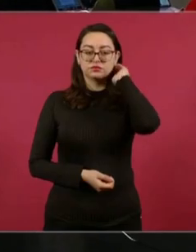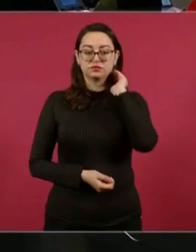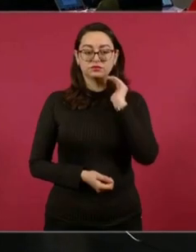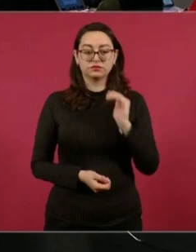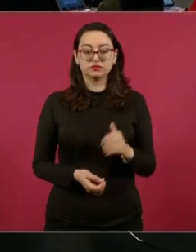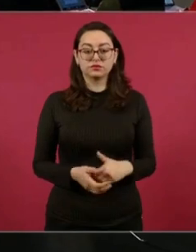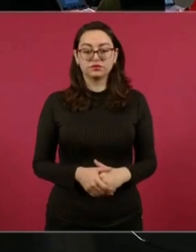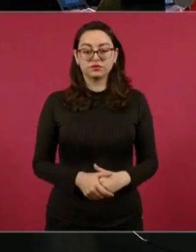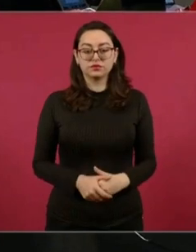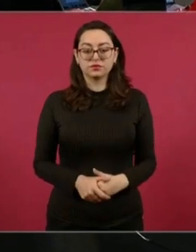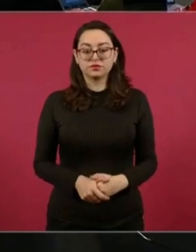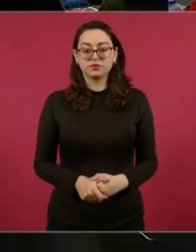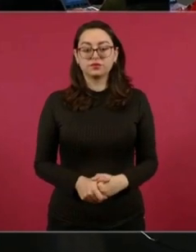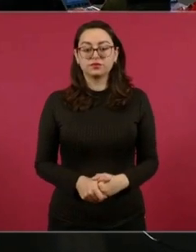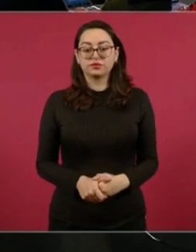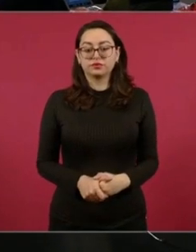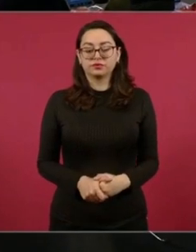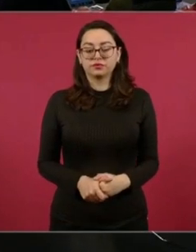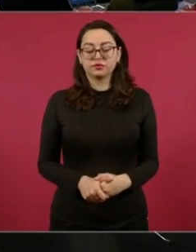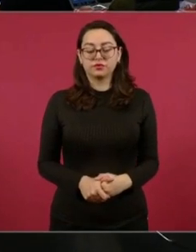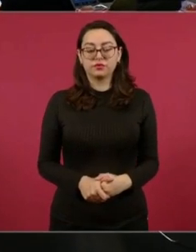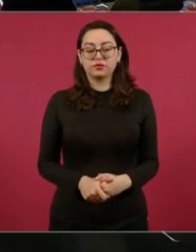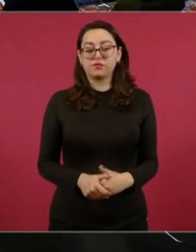comento, hablando de finanzas, que